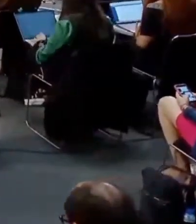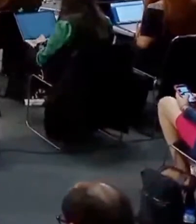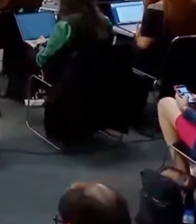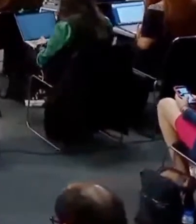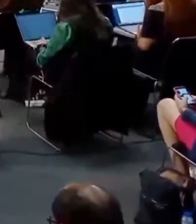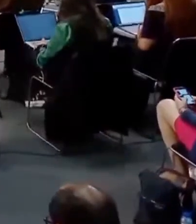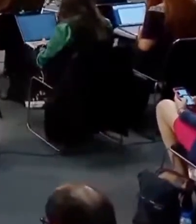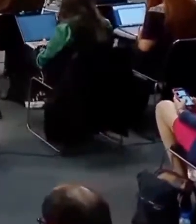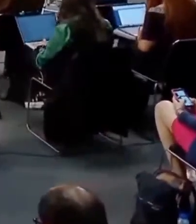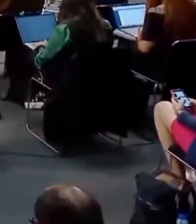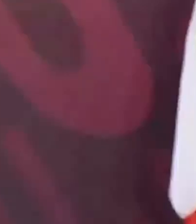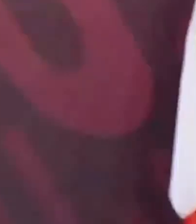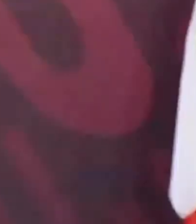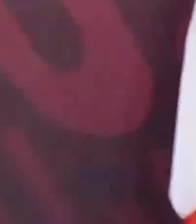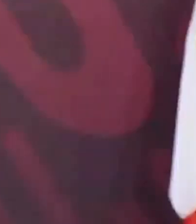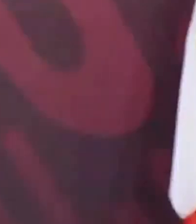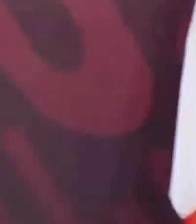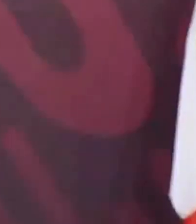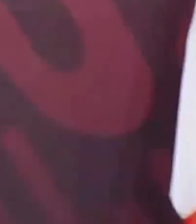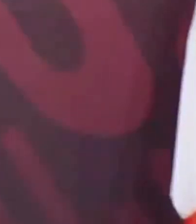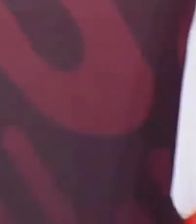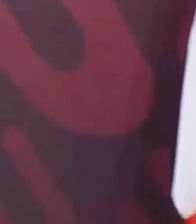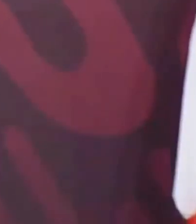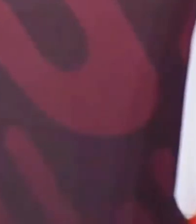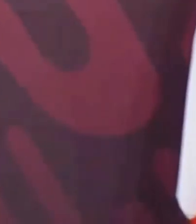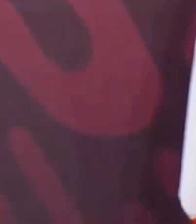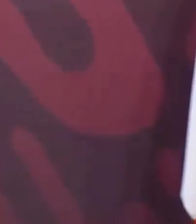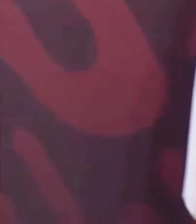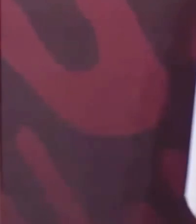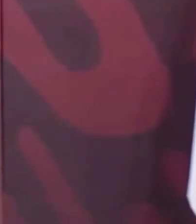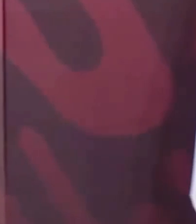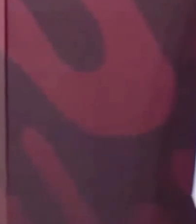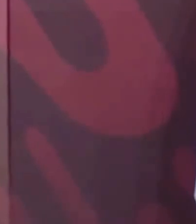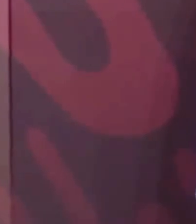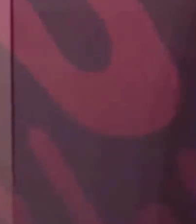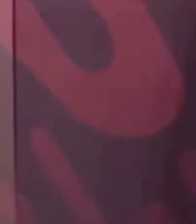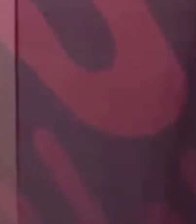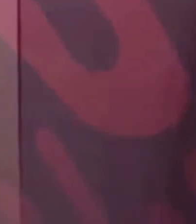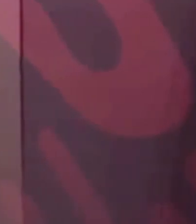de corrupción del Poder Judicial.